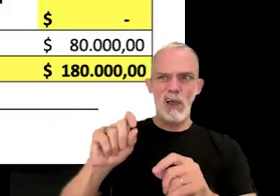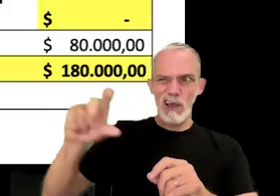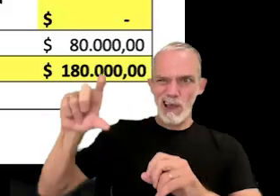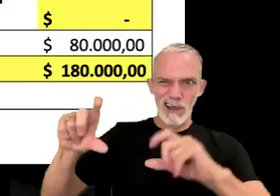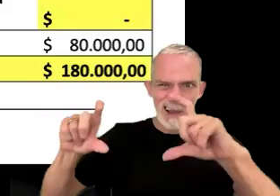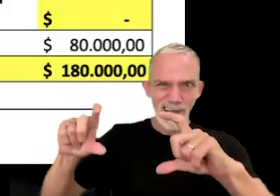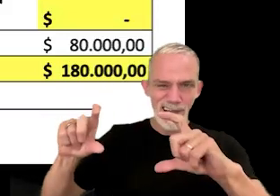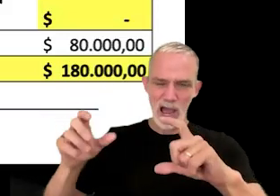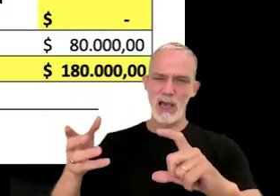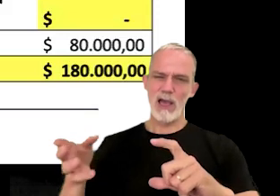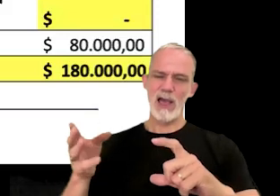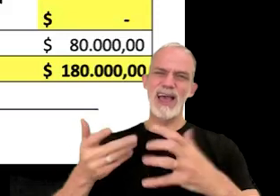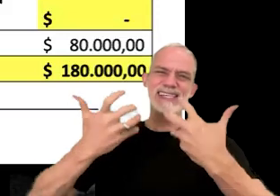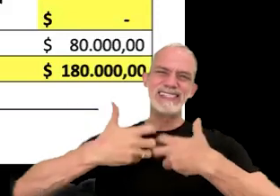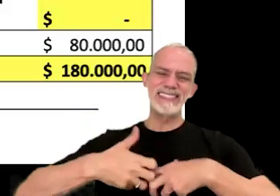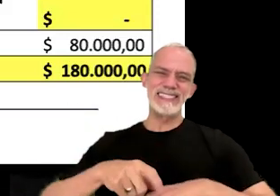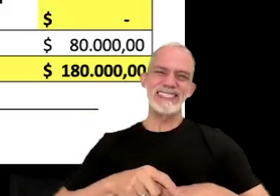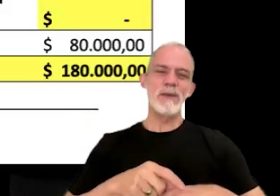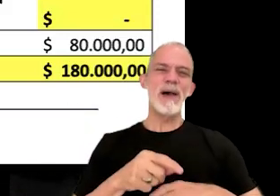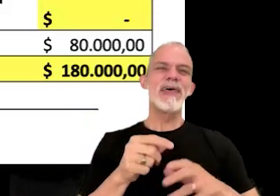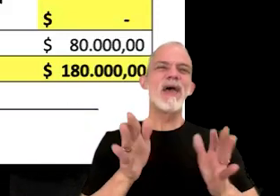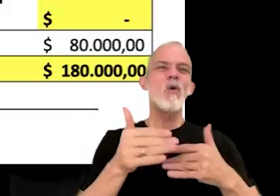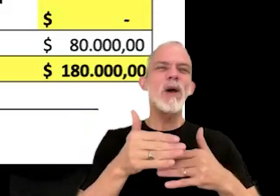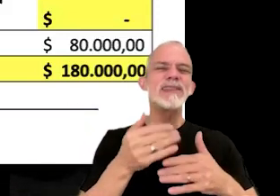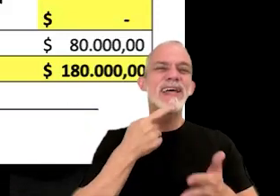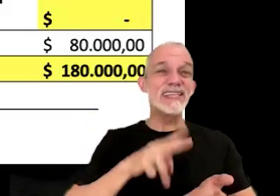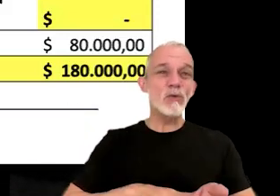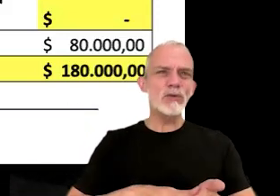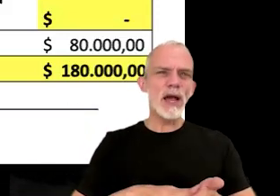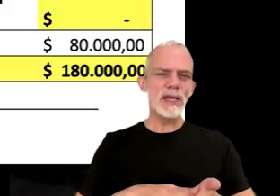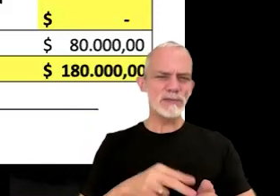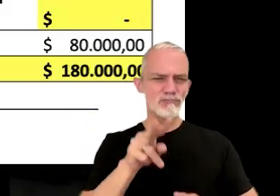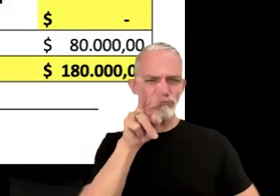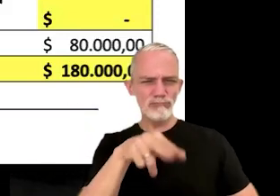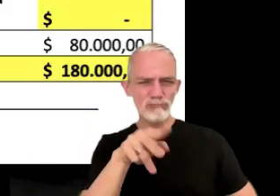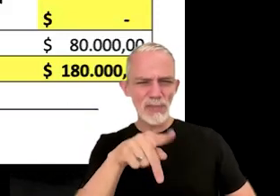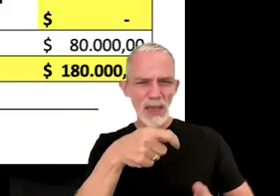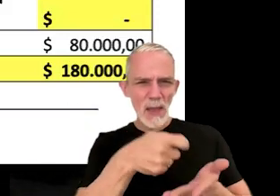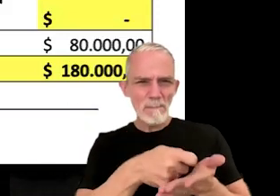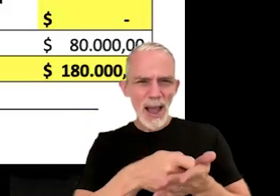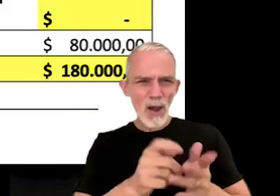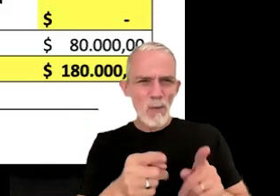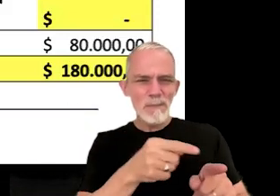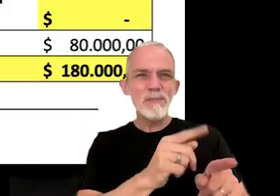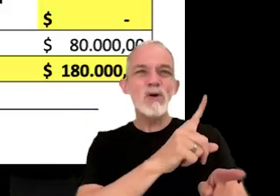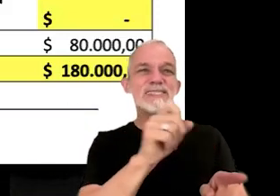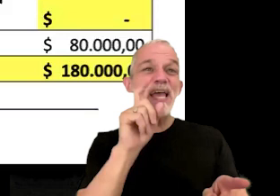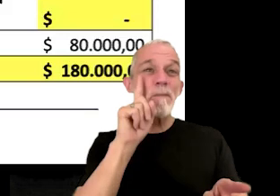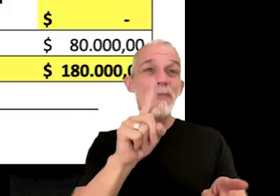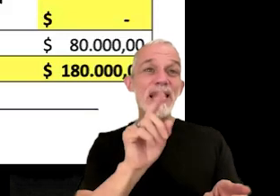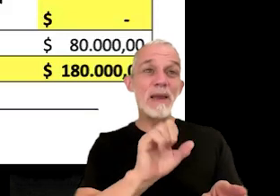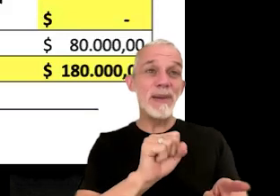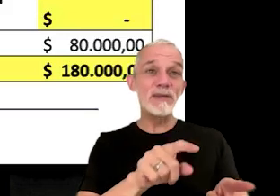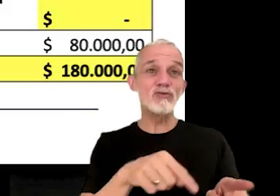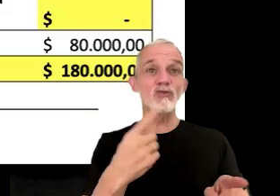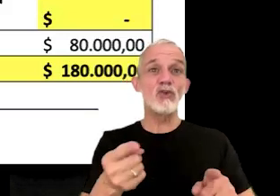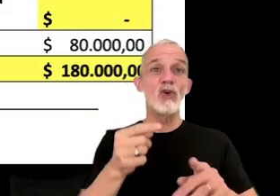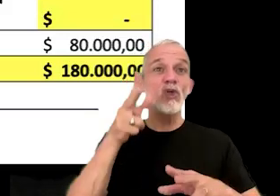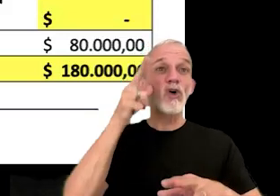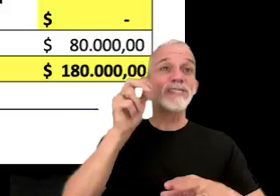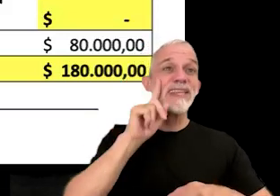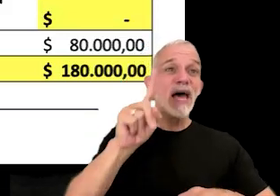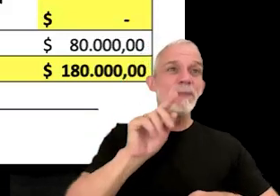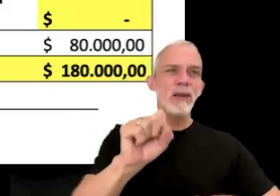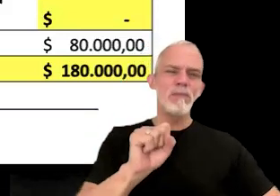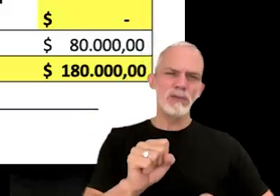social, en el sistema de cuentas tributarias se refleja que ese pago que hizo de 100.000 pesos y ese pago de 80.000 pesos son